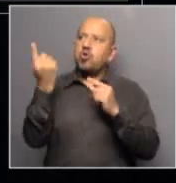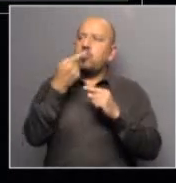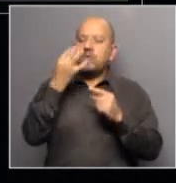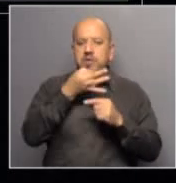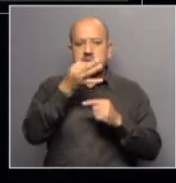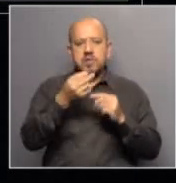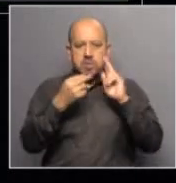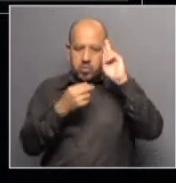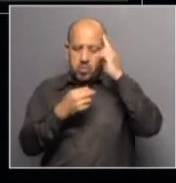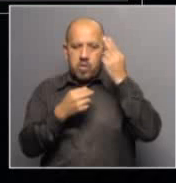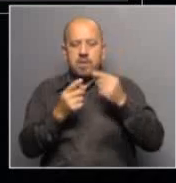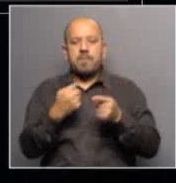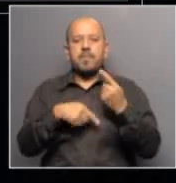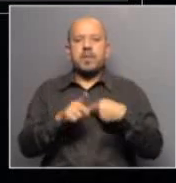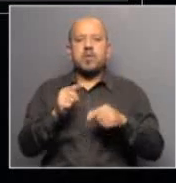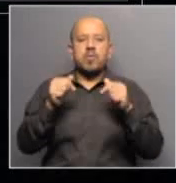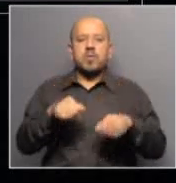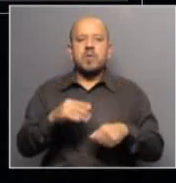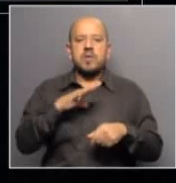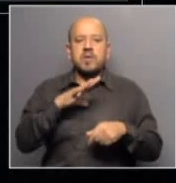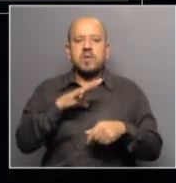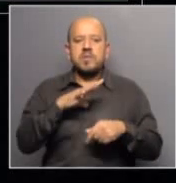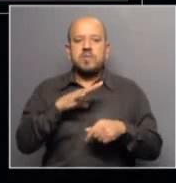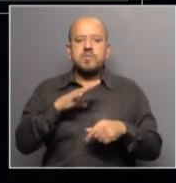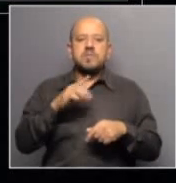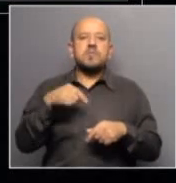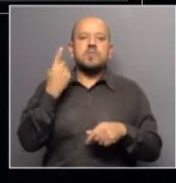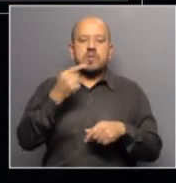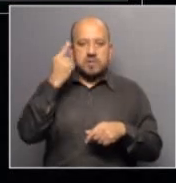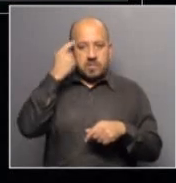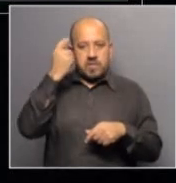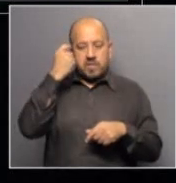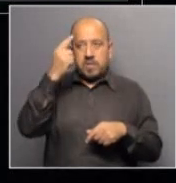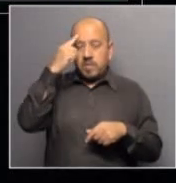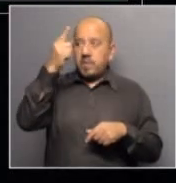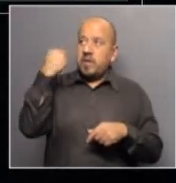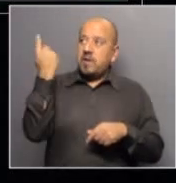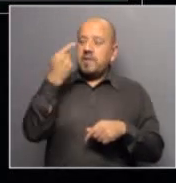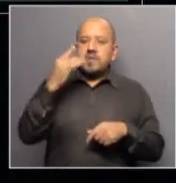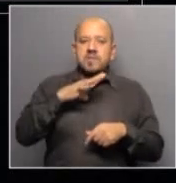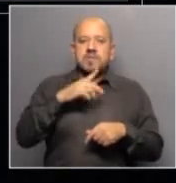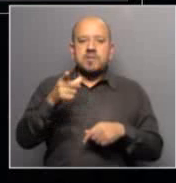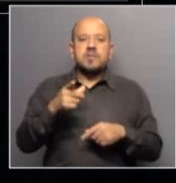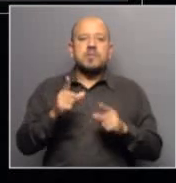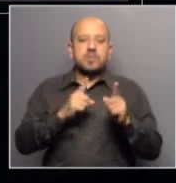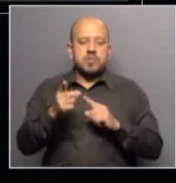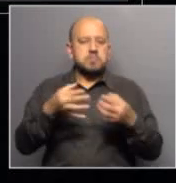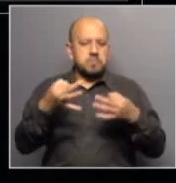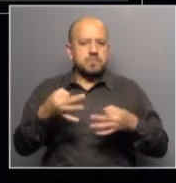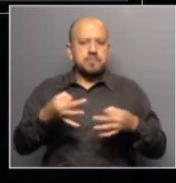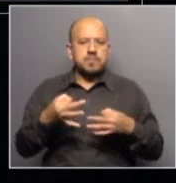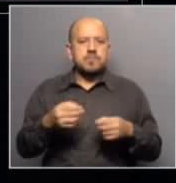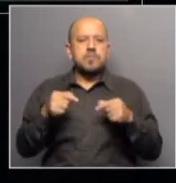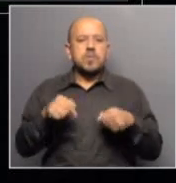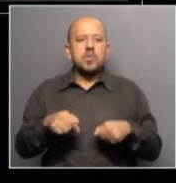y el mercado de la marihuana, pero hoy por hoy hay otras experiencias internacionales que se están llevando a cabo, algunas muy exitosas. ¿Cómo